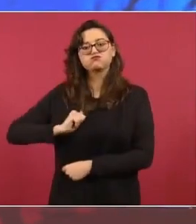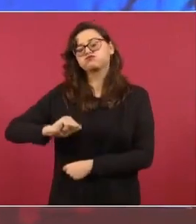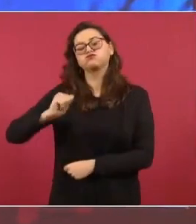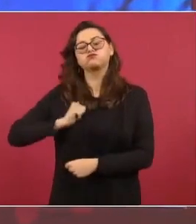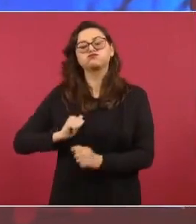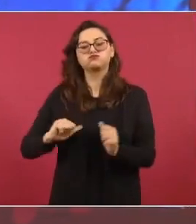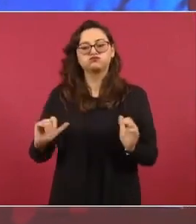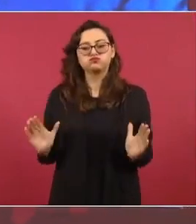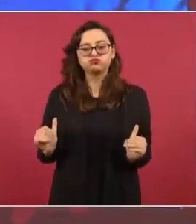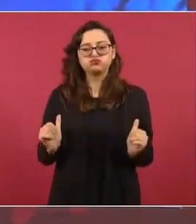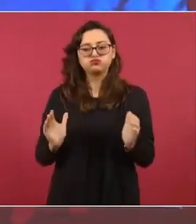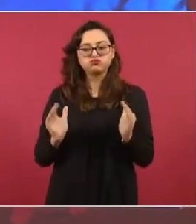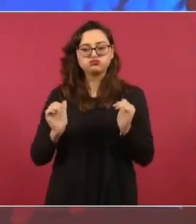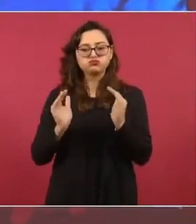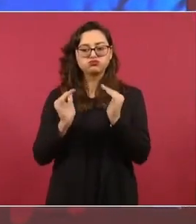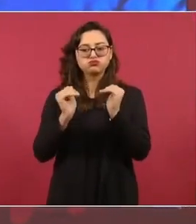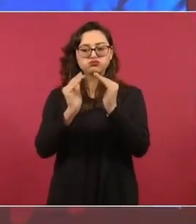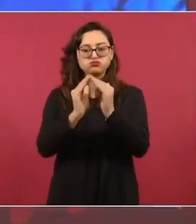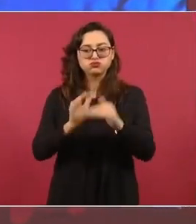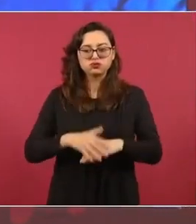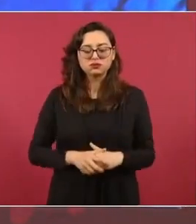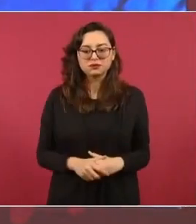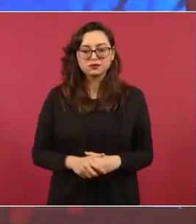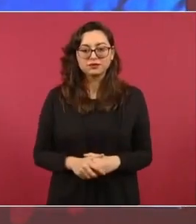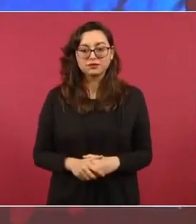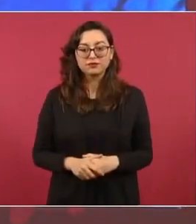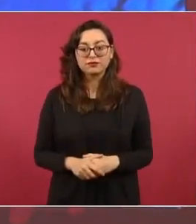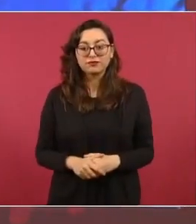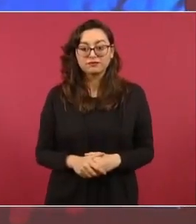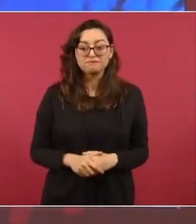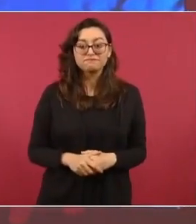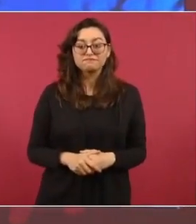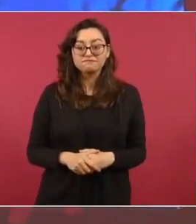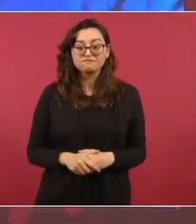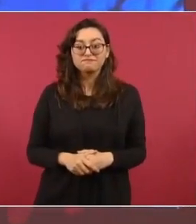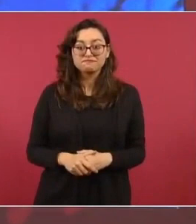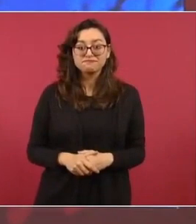Tuvimos que hacer 21 cambios